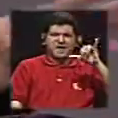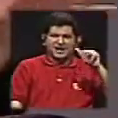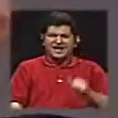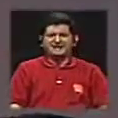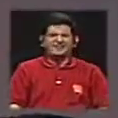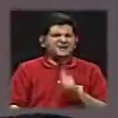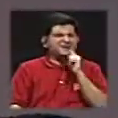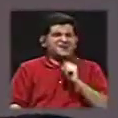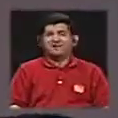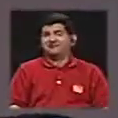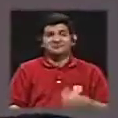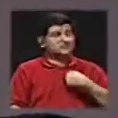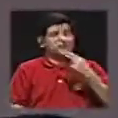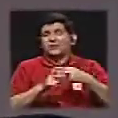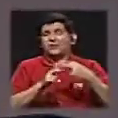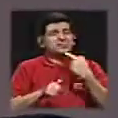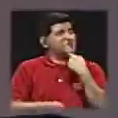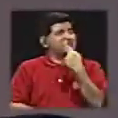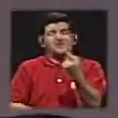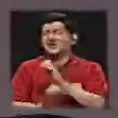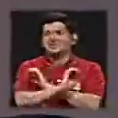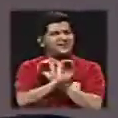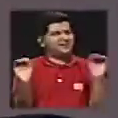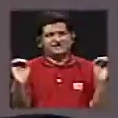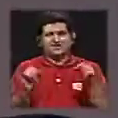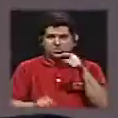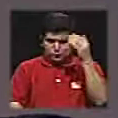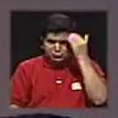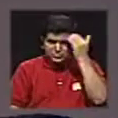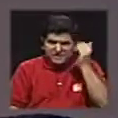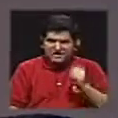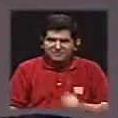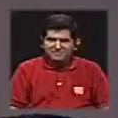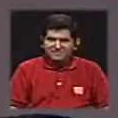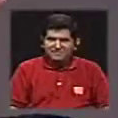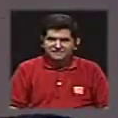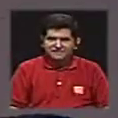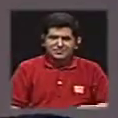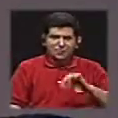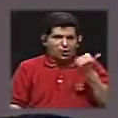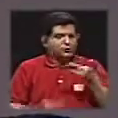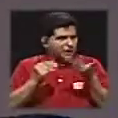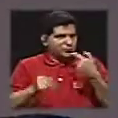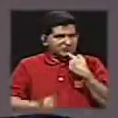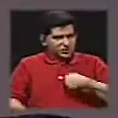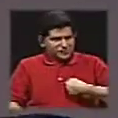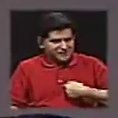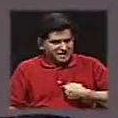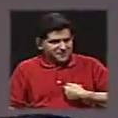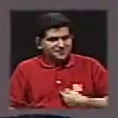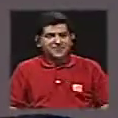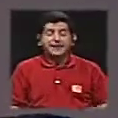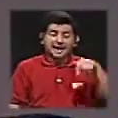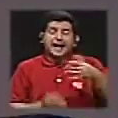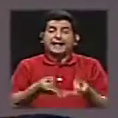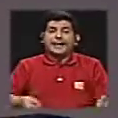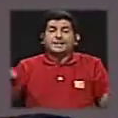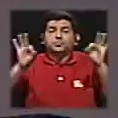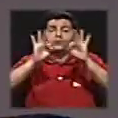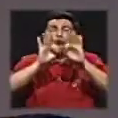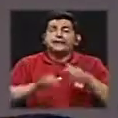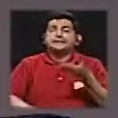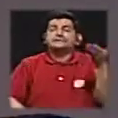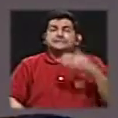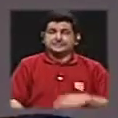porque yo no se lo voy a dar. Pero usted sabe. Pero... Otra cosa es que no me las dé, pero... Aquí lo importante es